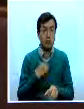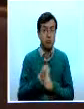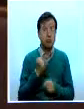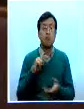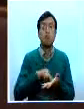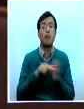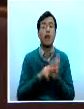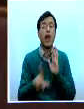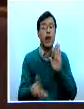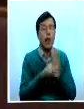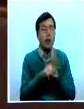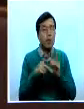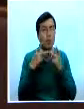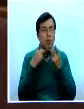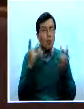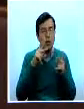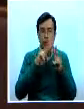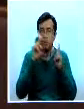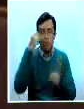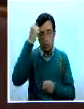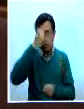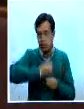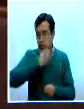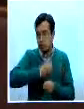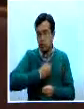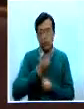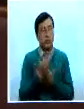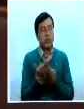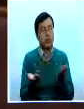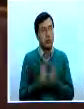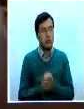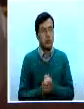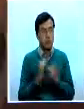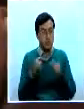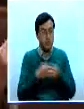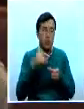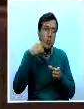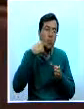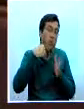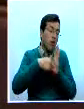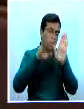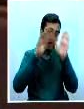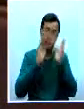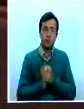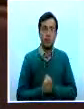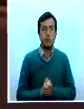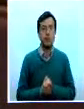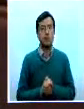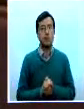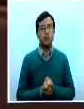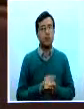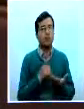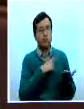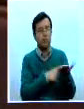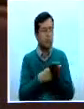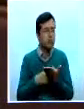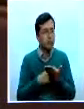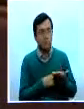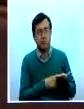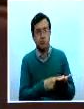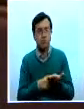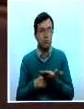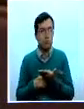en materia de trabajo y empleo en ese espacio queremos generar por ejemplo espacios de discusión nosotros